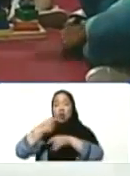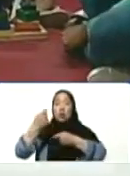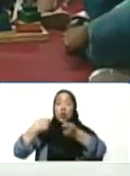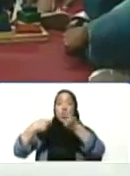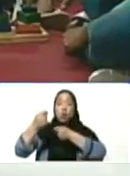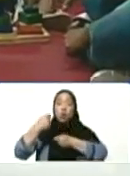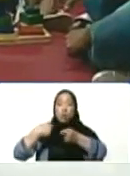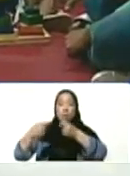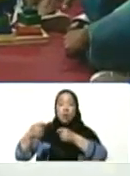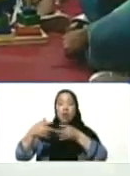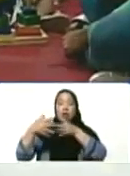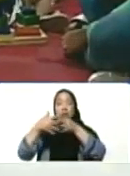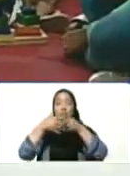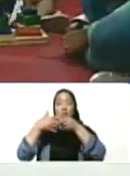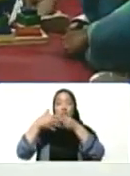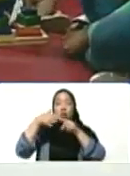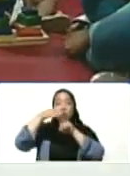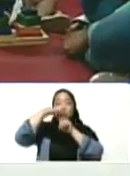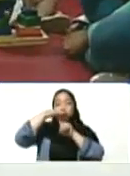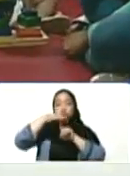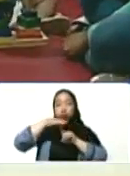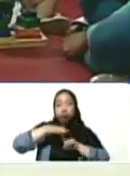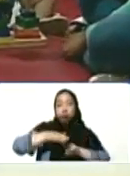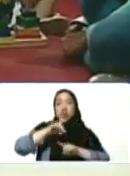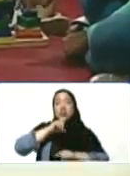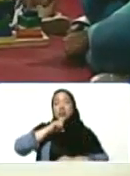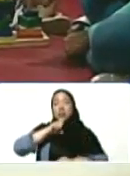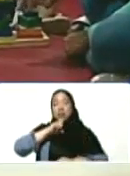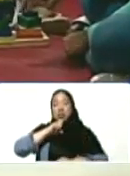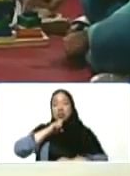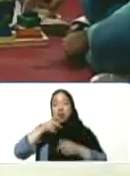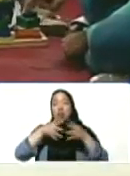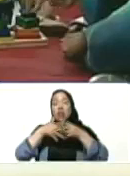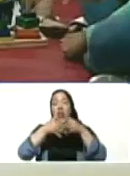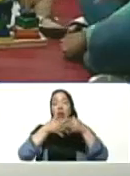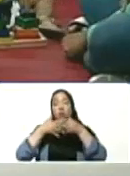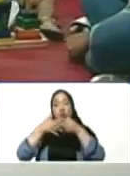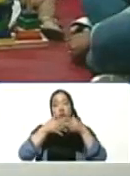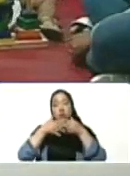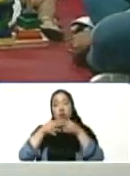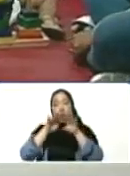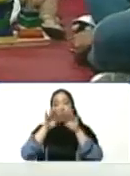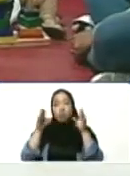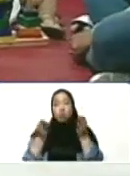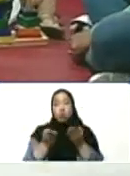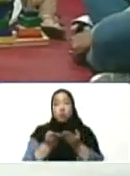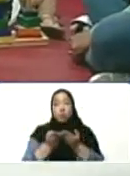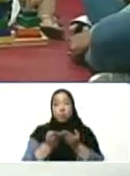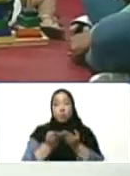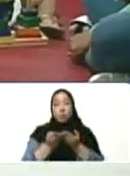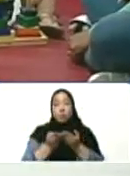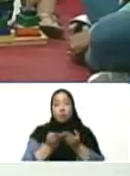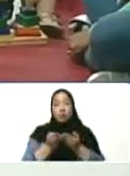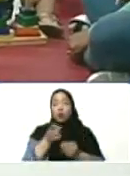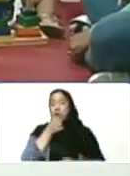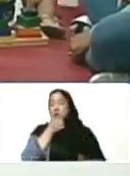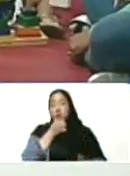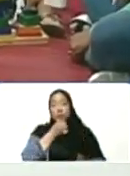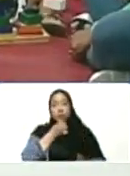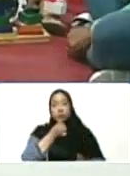martirizado, un país torturado por el imperialismo norteamericano y los imperios del mundo. No es